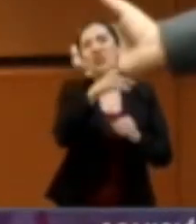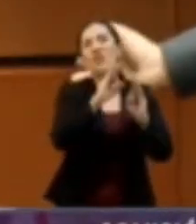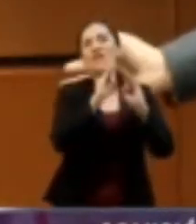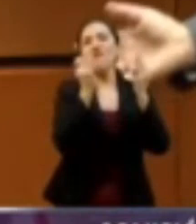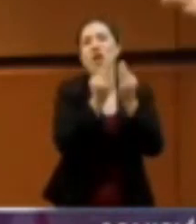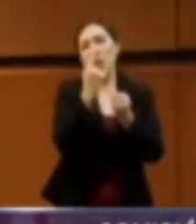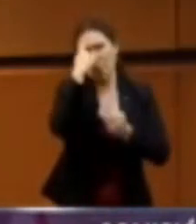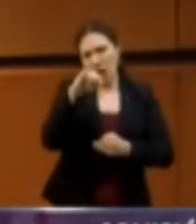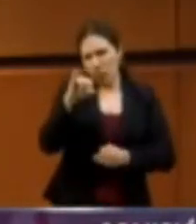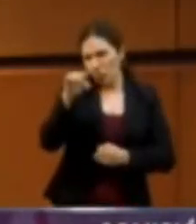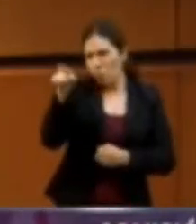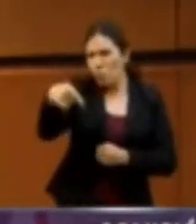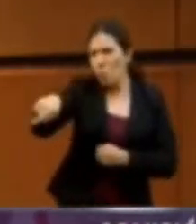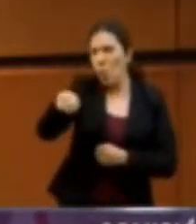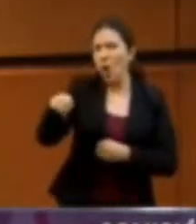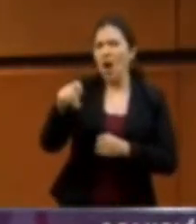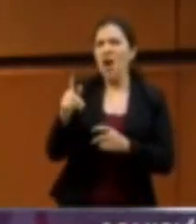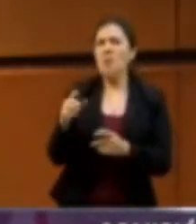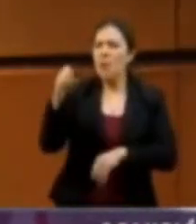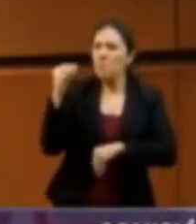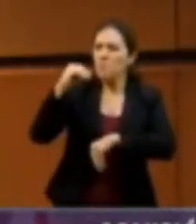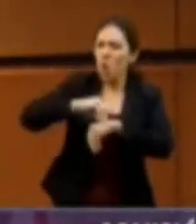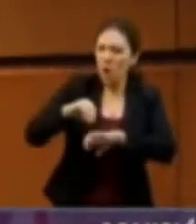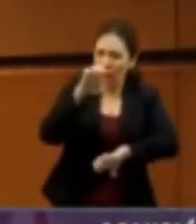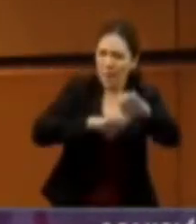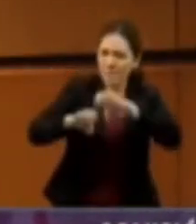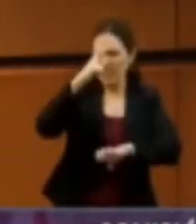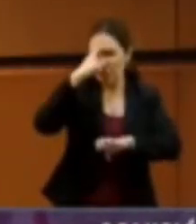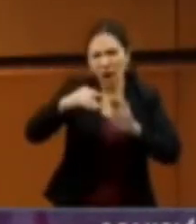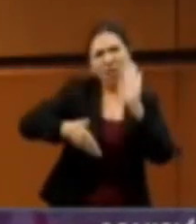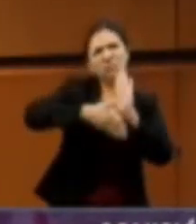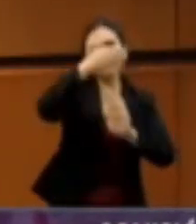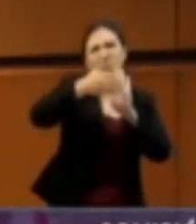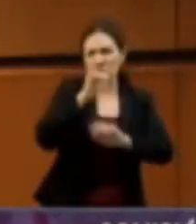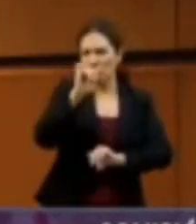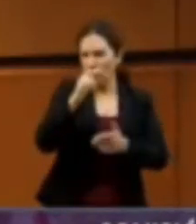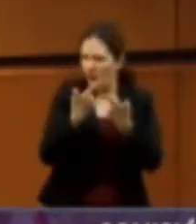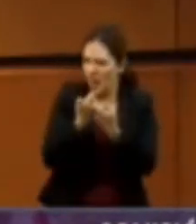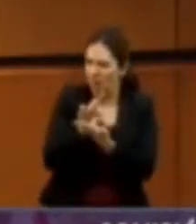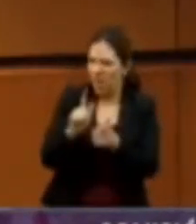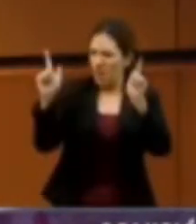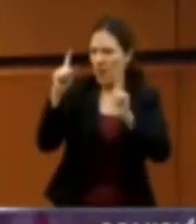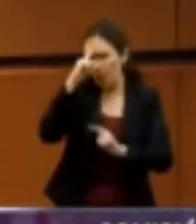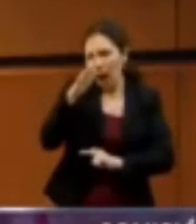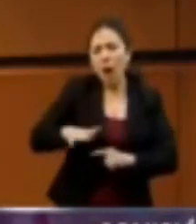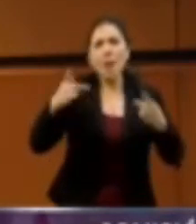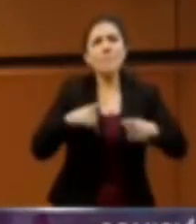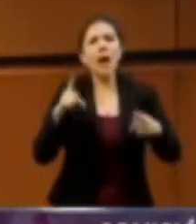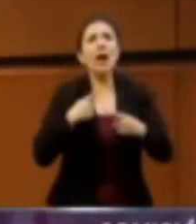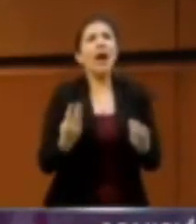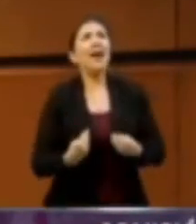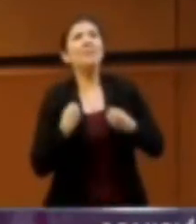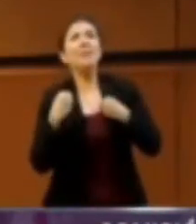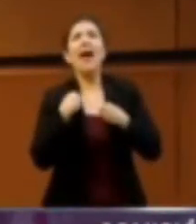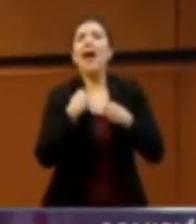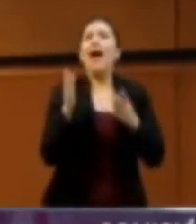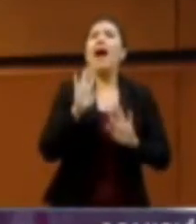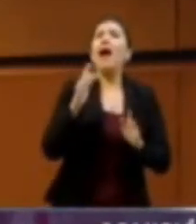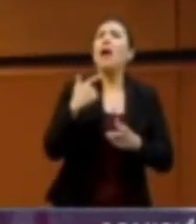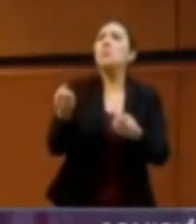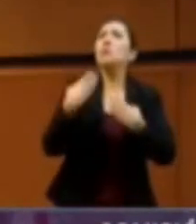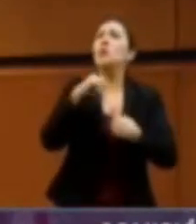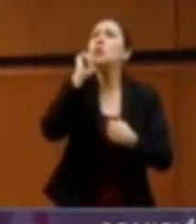constructoras toda la cancha para que a costillas del desarrollo urbano de las poblaciones se